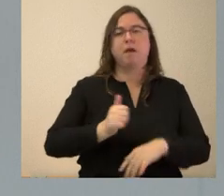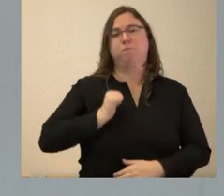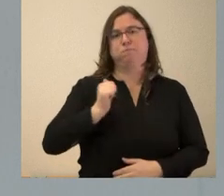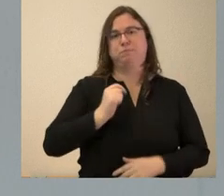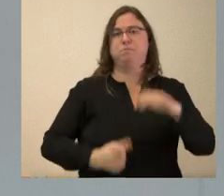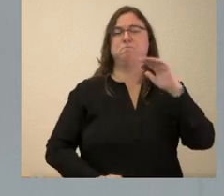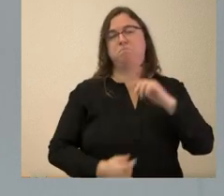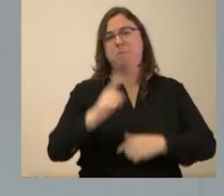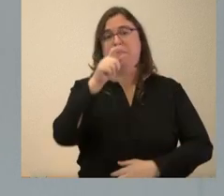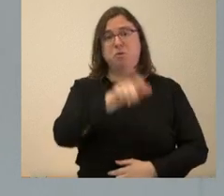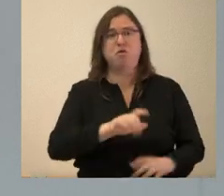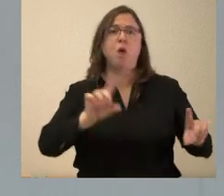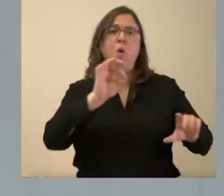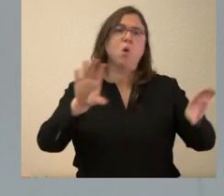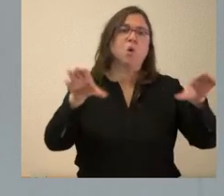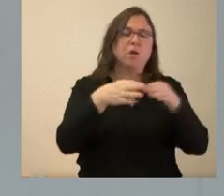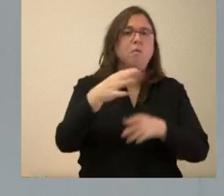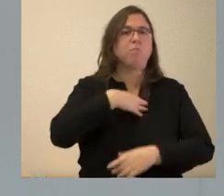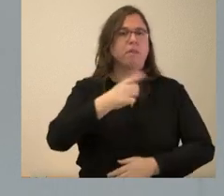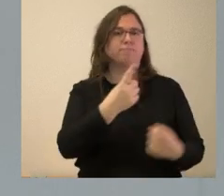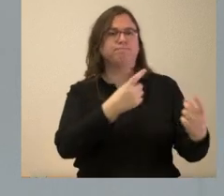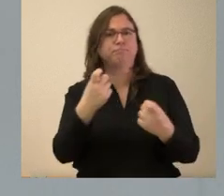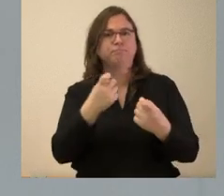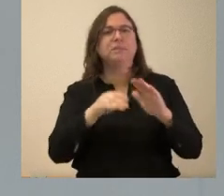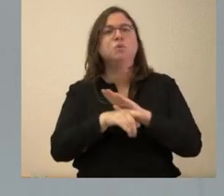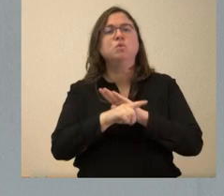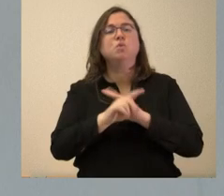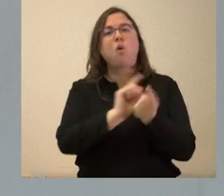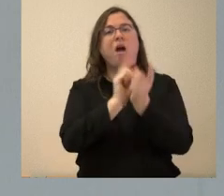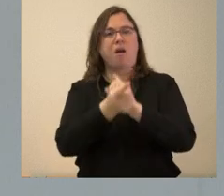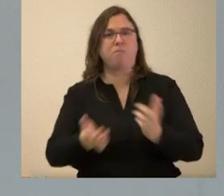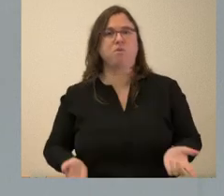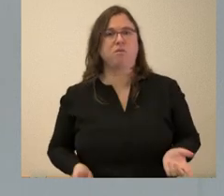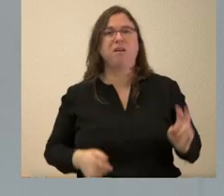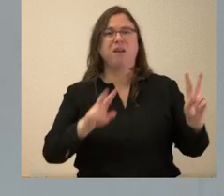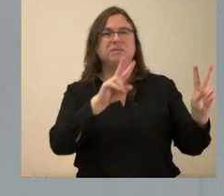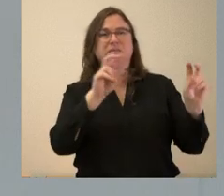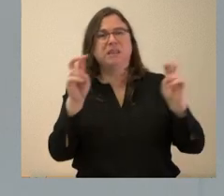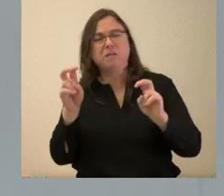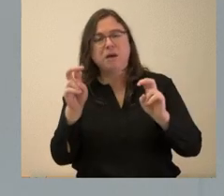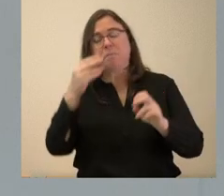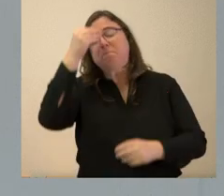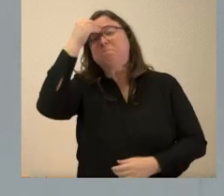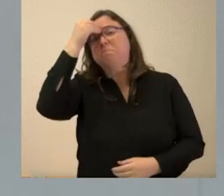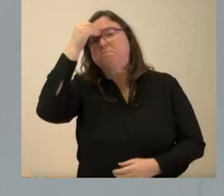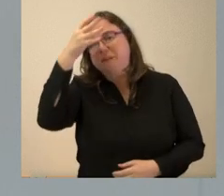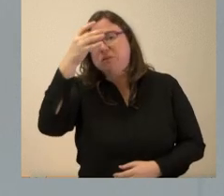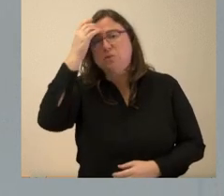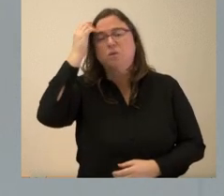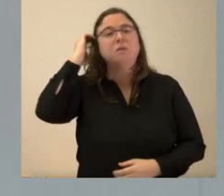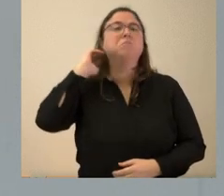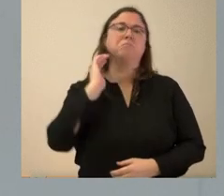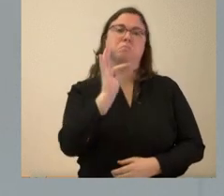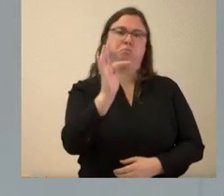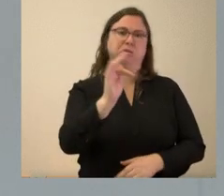aquellas personas y colectivos que puedan tramitar este pequeño cambio son cuestiones que creemos que En definitiva son